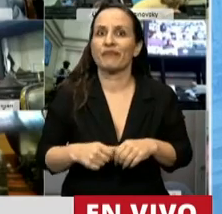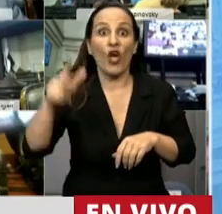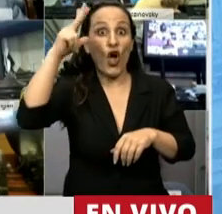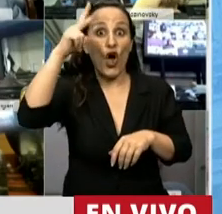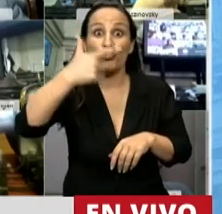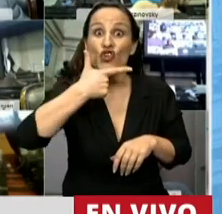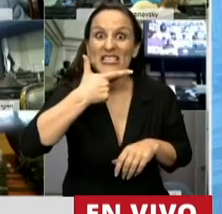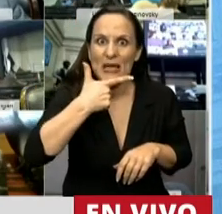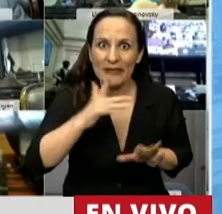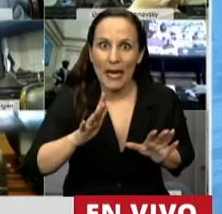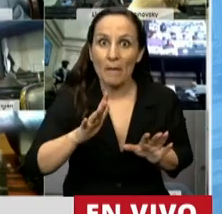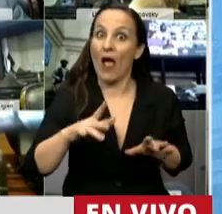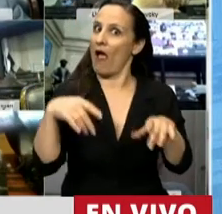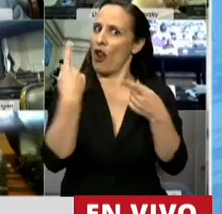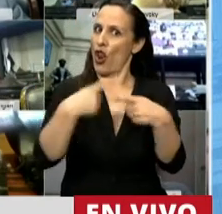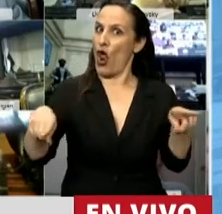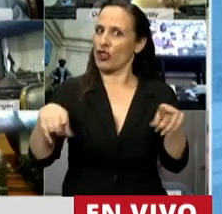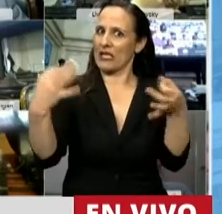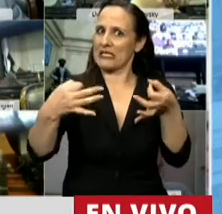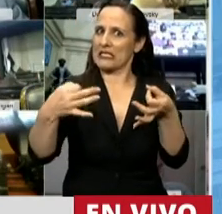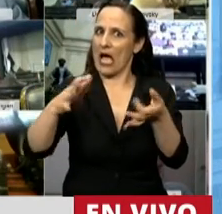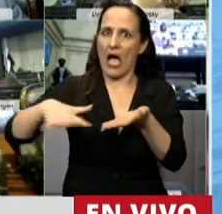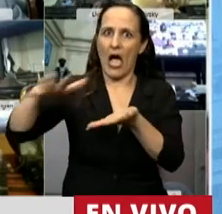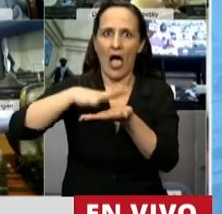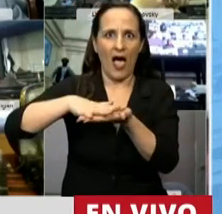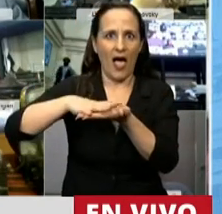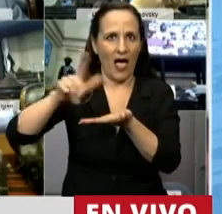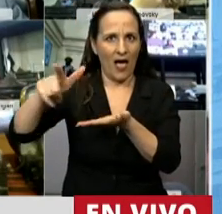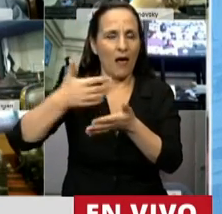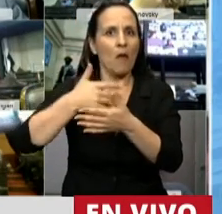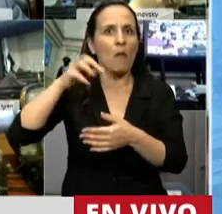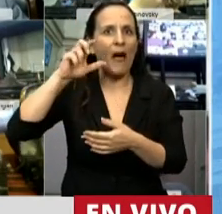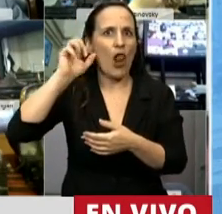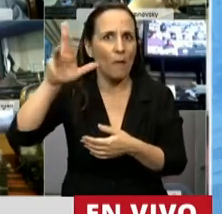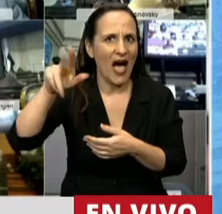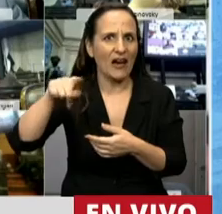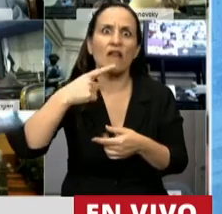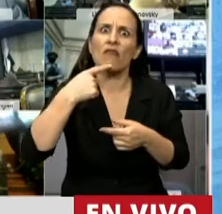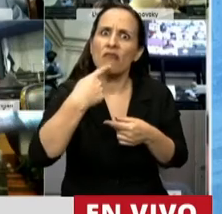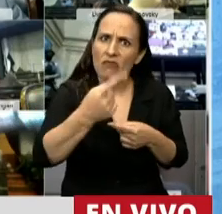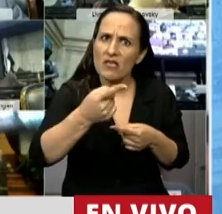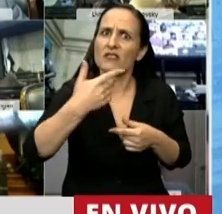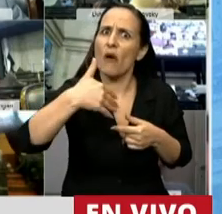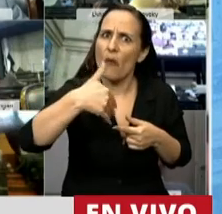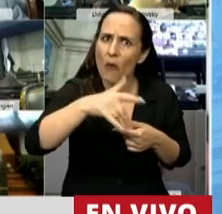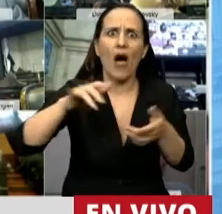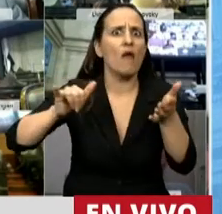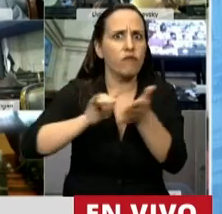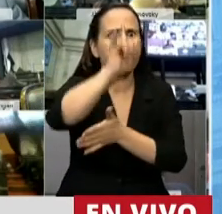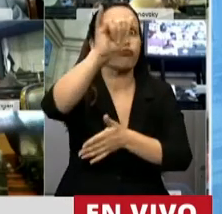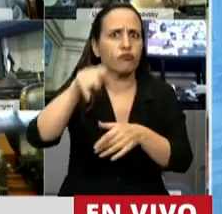septiembre, buenas noticias para Palomar. Meone anuncia que volveríamos a tener vuelos desde este